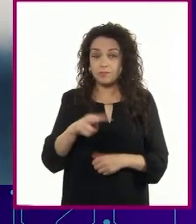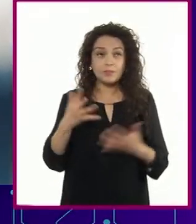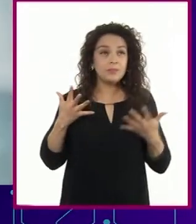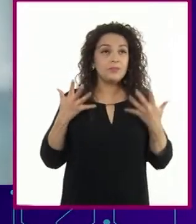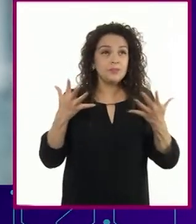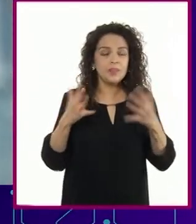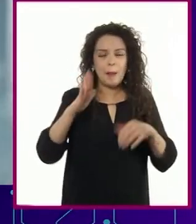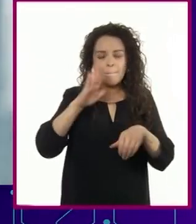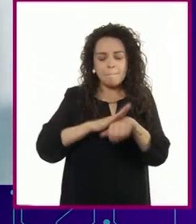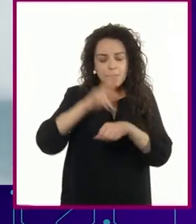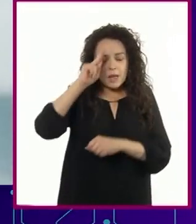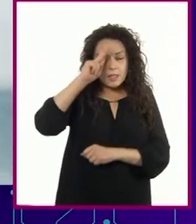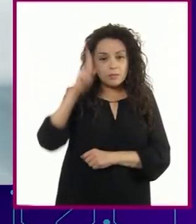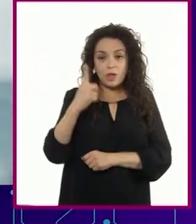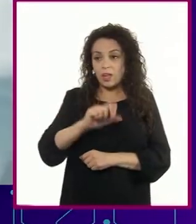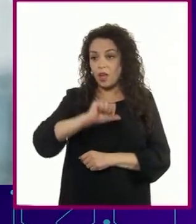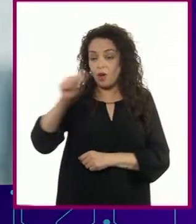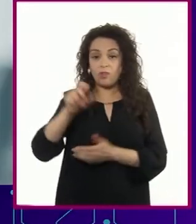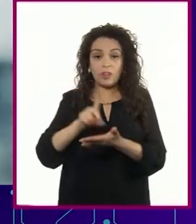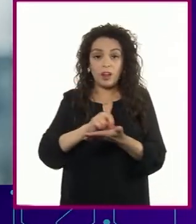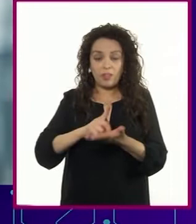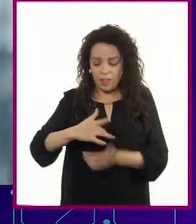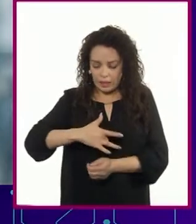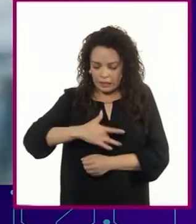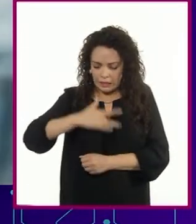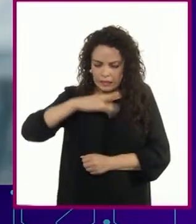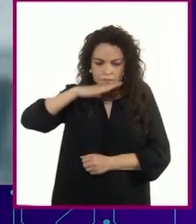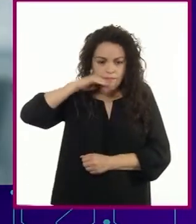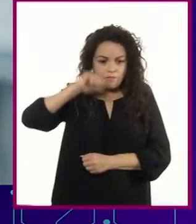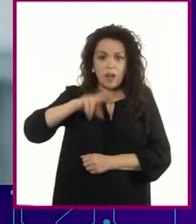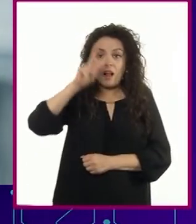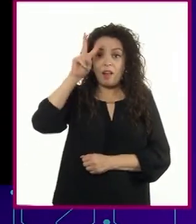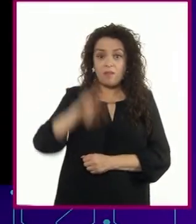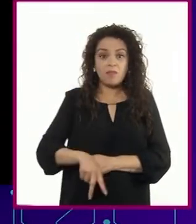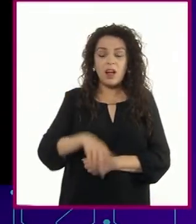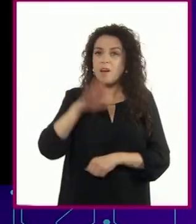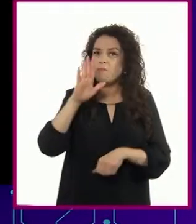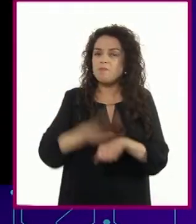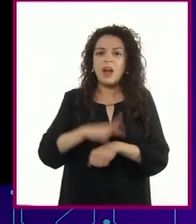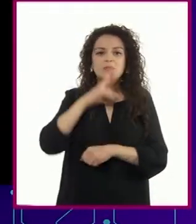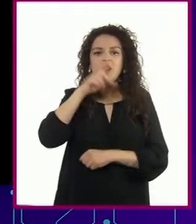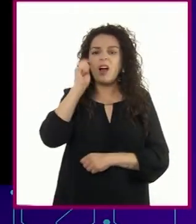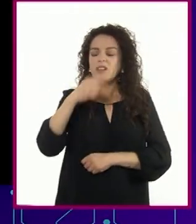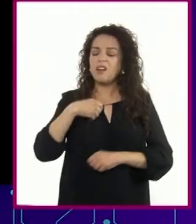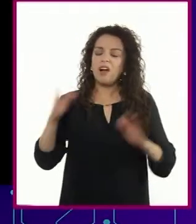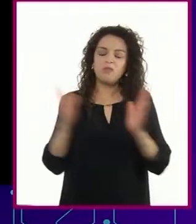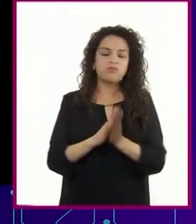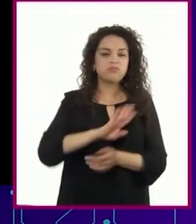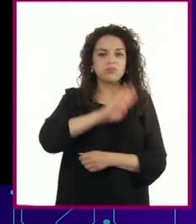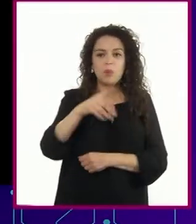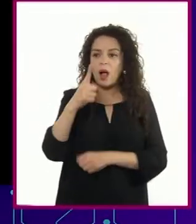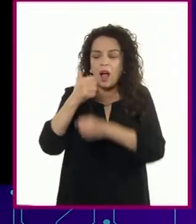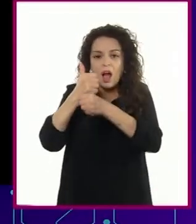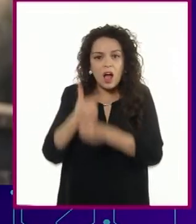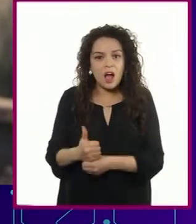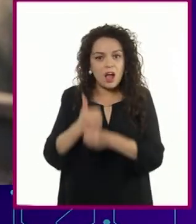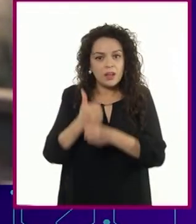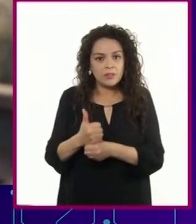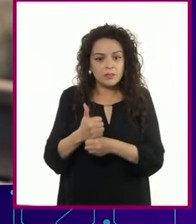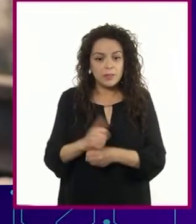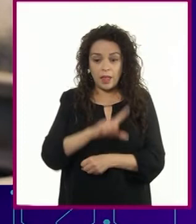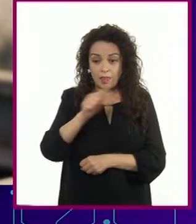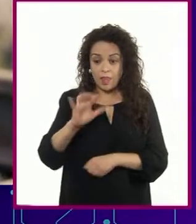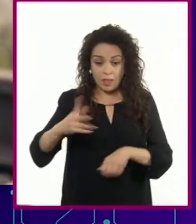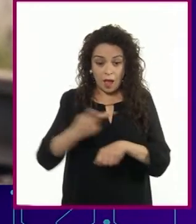otra droga. El malestar es tan horrible que preferirías morir a pasar por eso. Después empecé a sentir los efectos secundarios y los síntomas